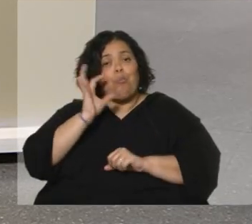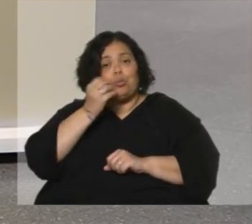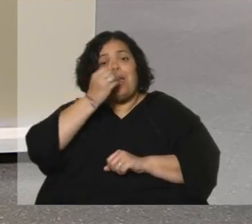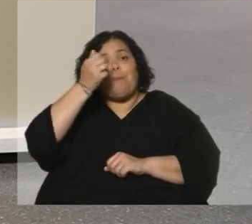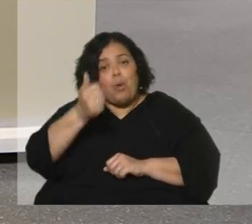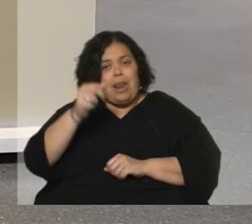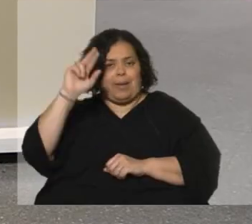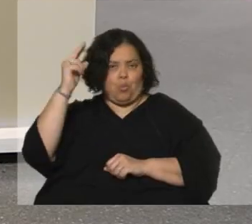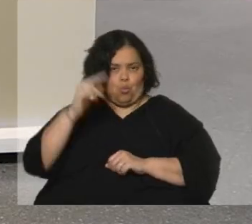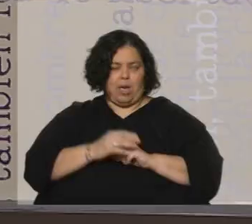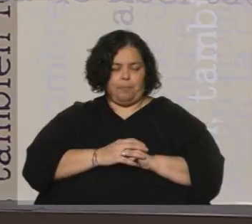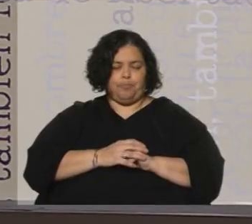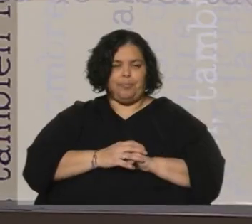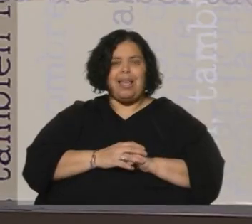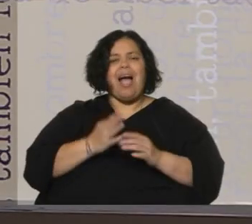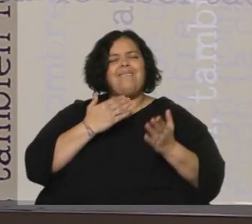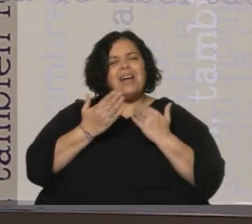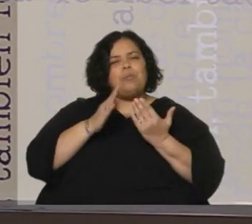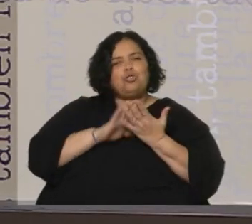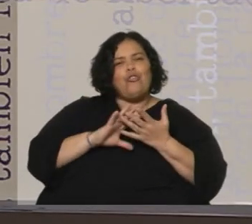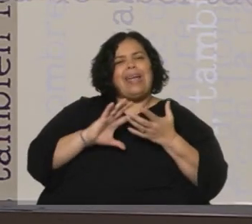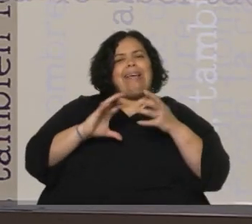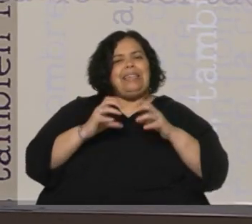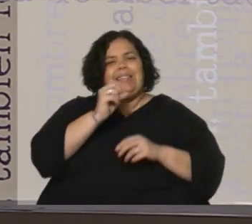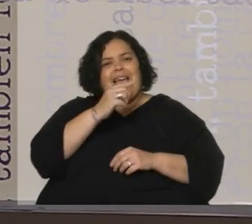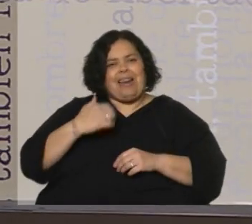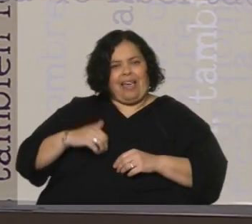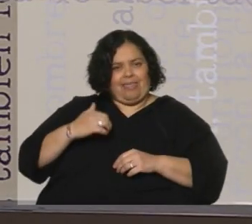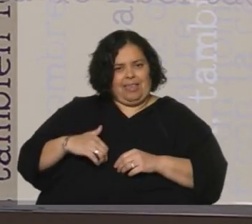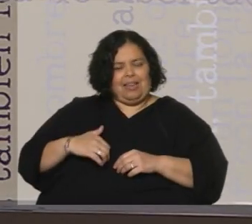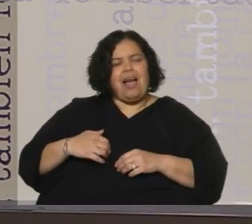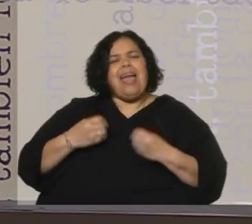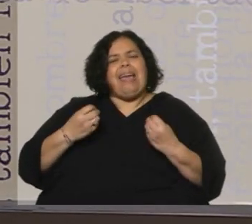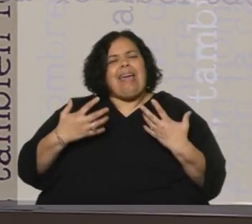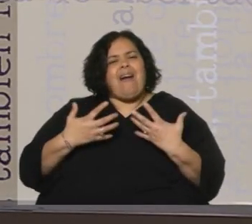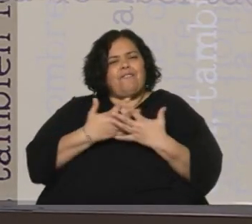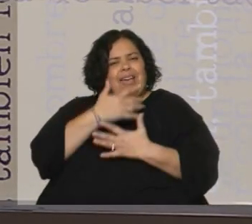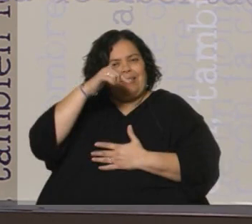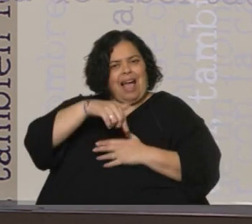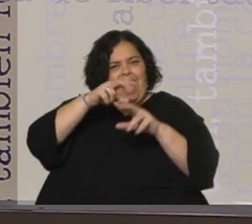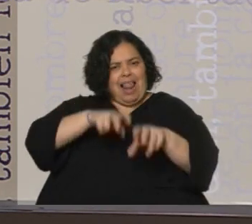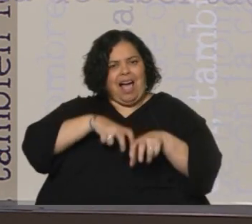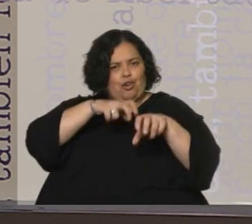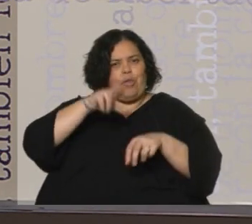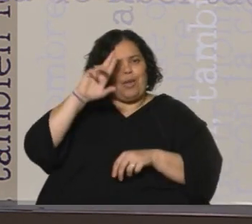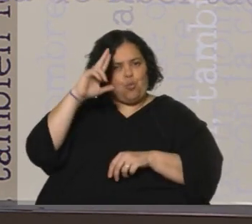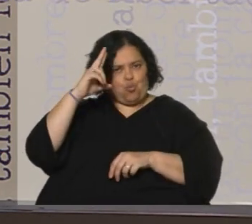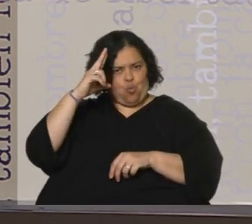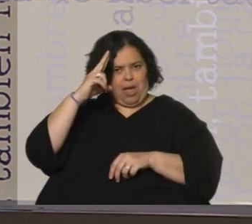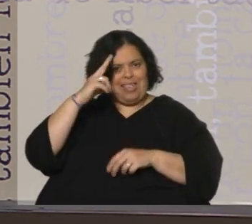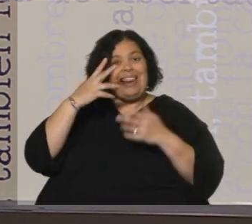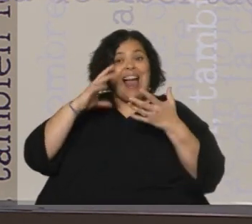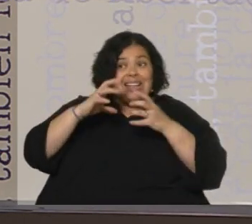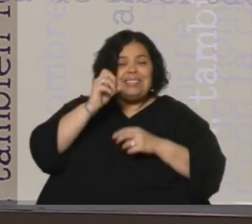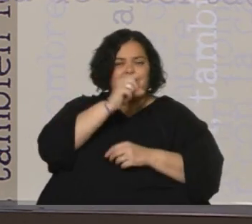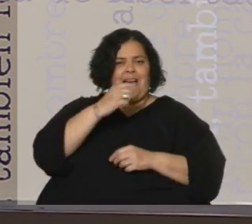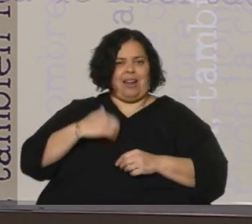crisis uno se puede preguntar legítimamente En qué afecta al agro uruguayo la crisis Argentina si es que lo afecta capaz